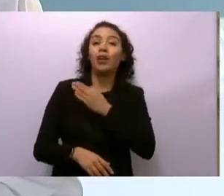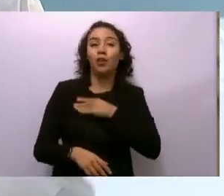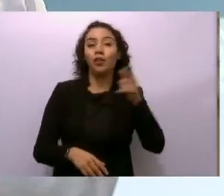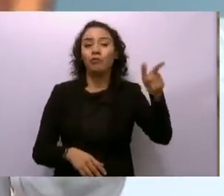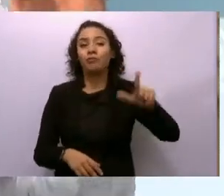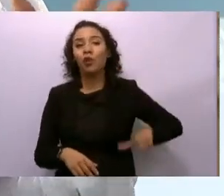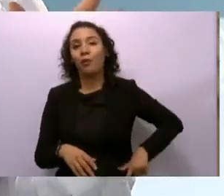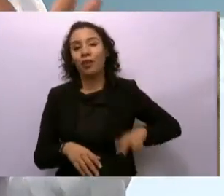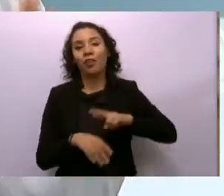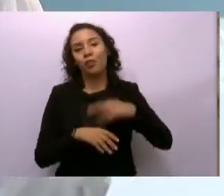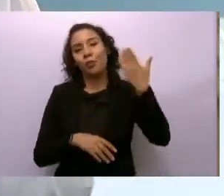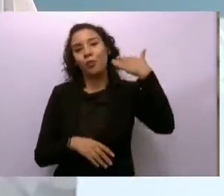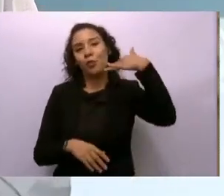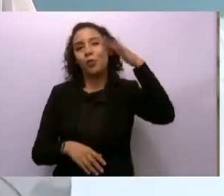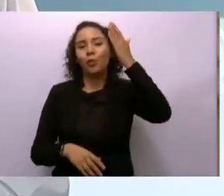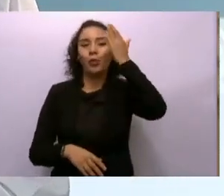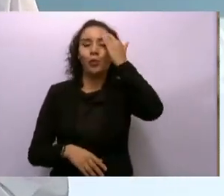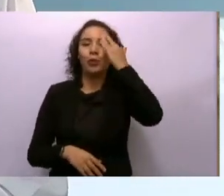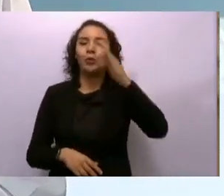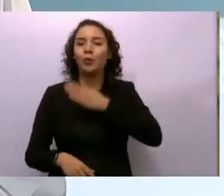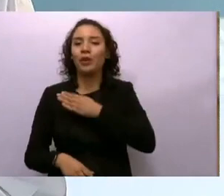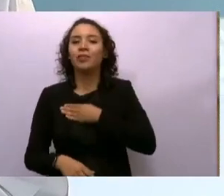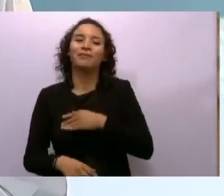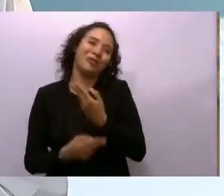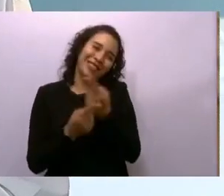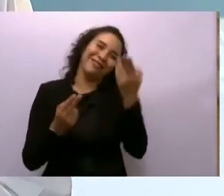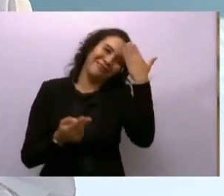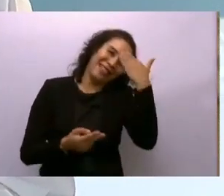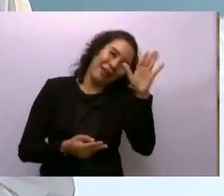ya después, ya saben ustedes, ¿no?